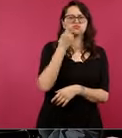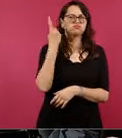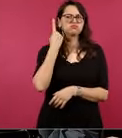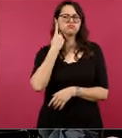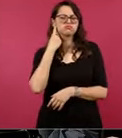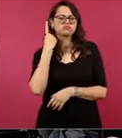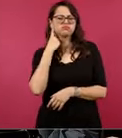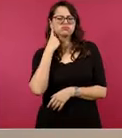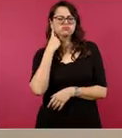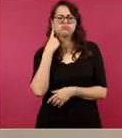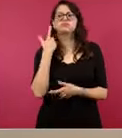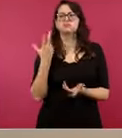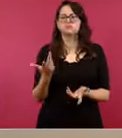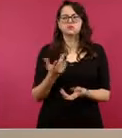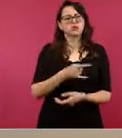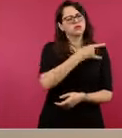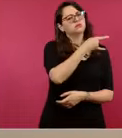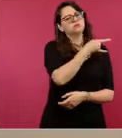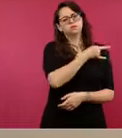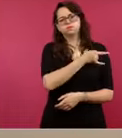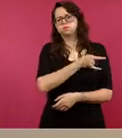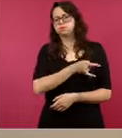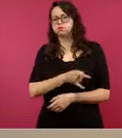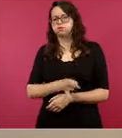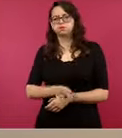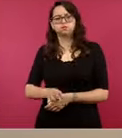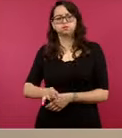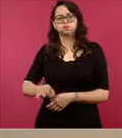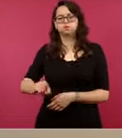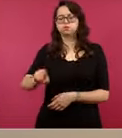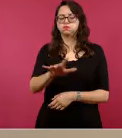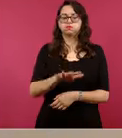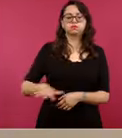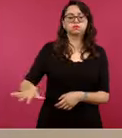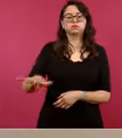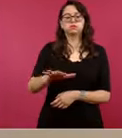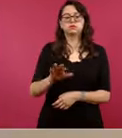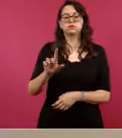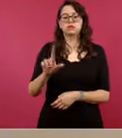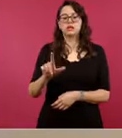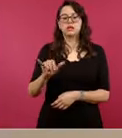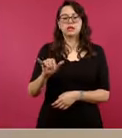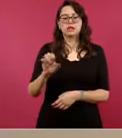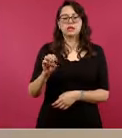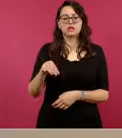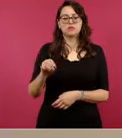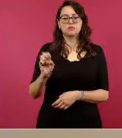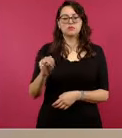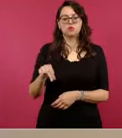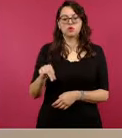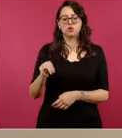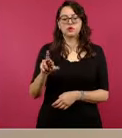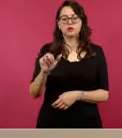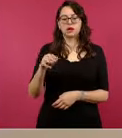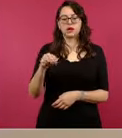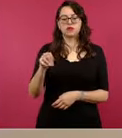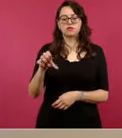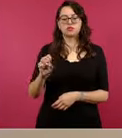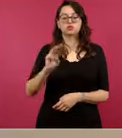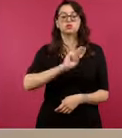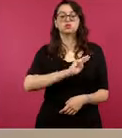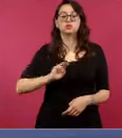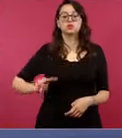número 10 sobre la autopista número 15, ubicada a la altura del poblado Limón de los Ramos, en el municipio de Culiacán, donde le